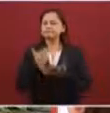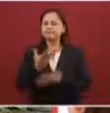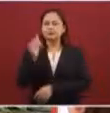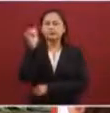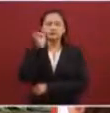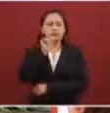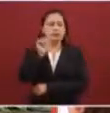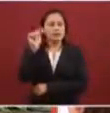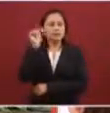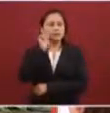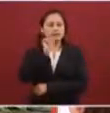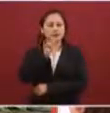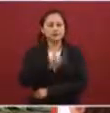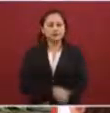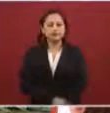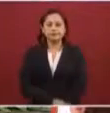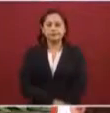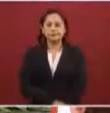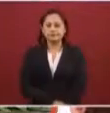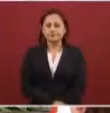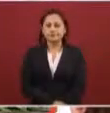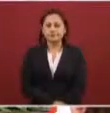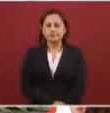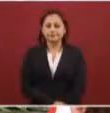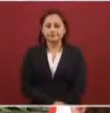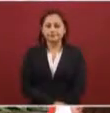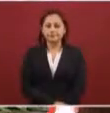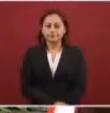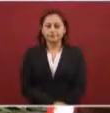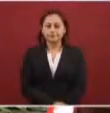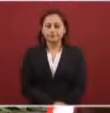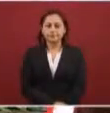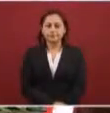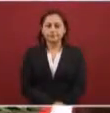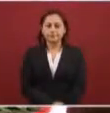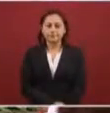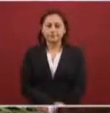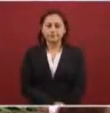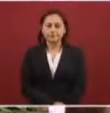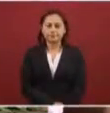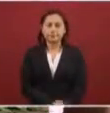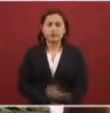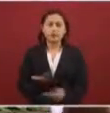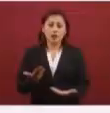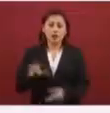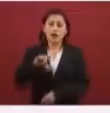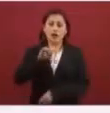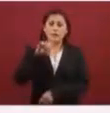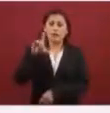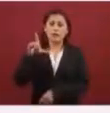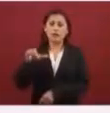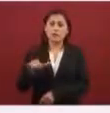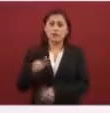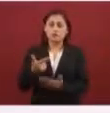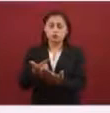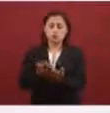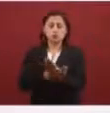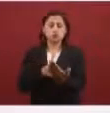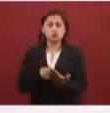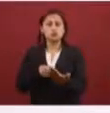Y está también expresado en los resultados deportivos.